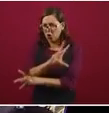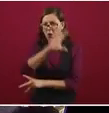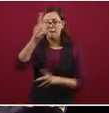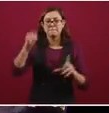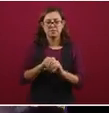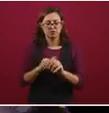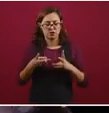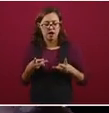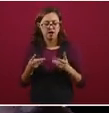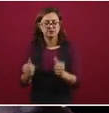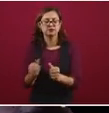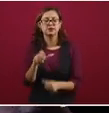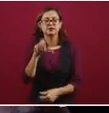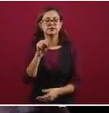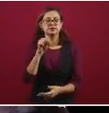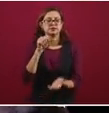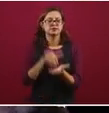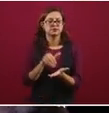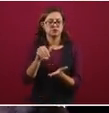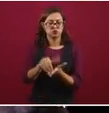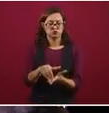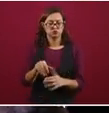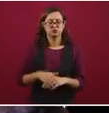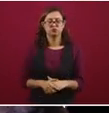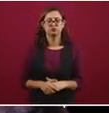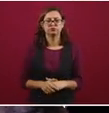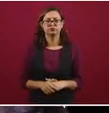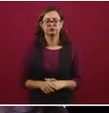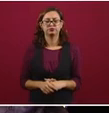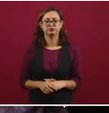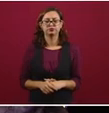programa. Por último, referirles